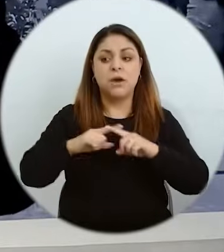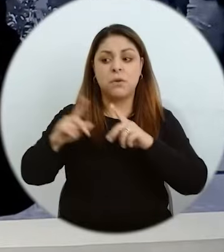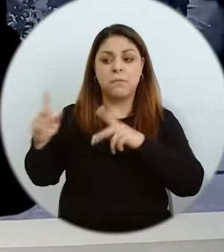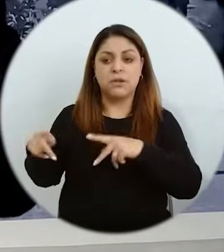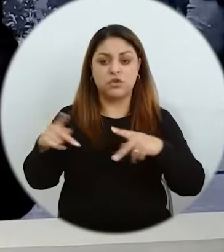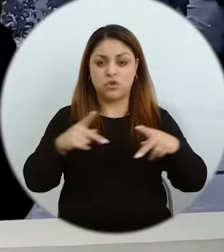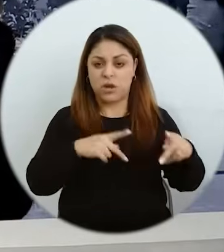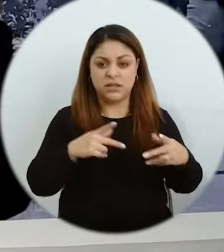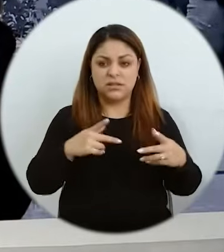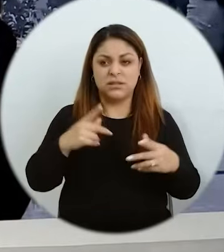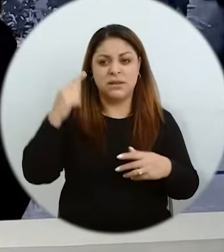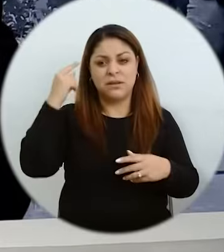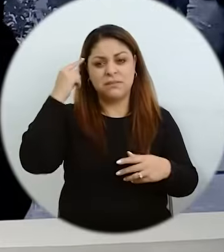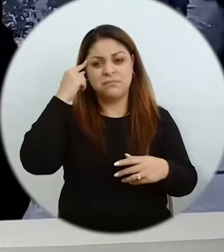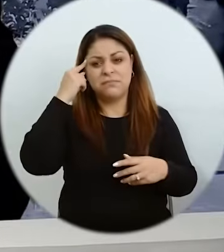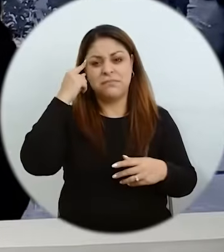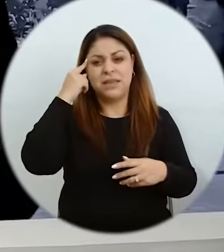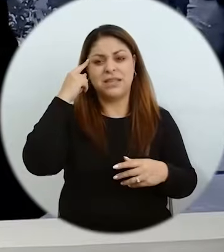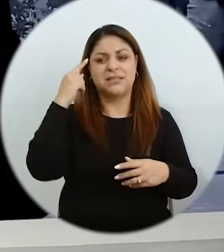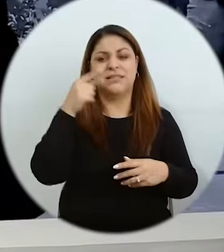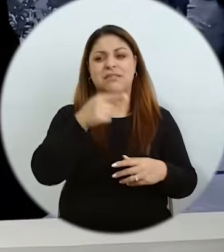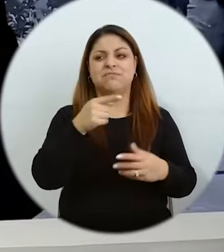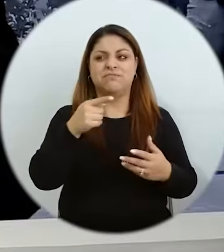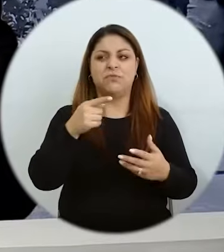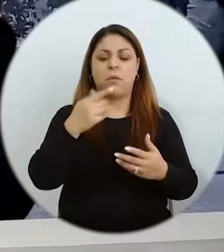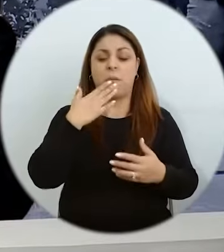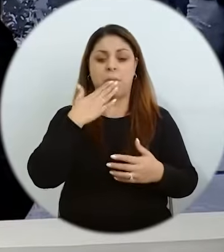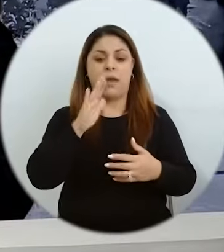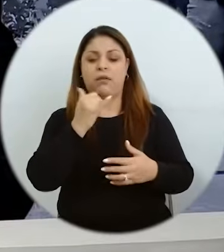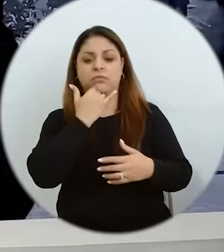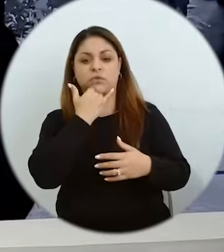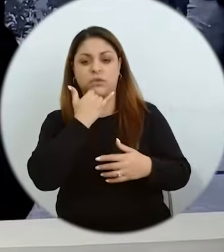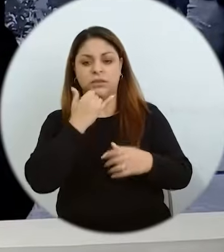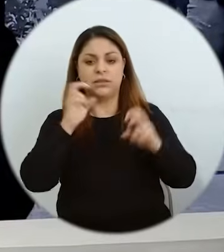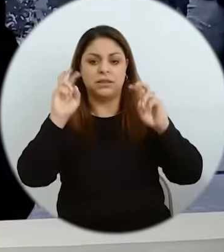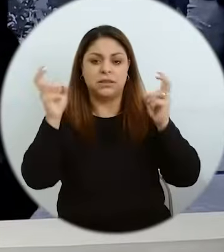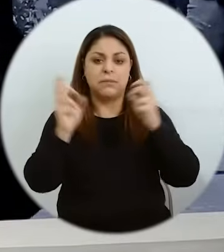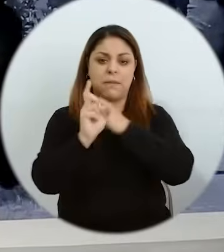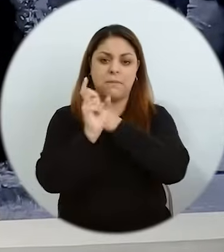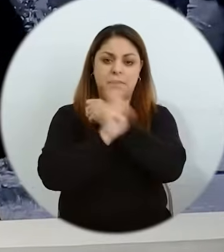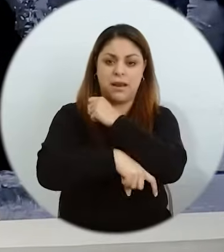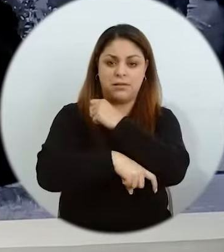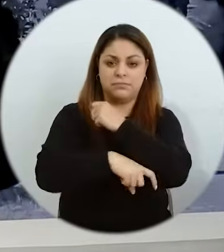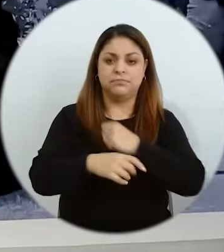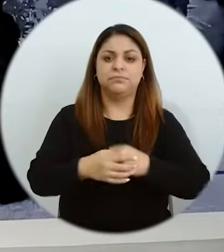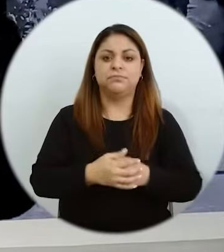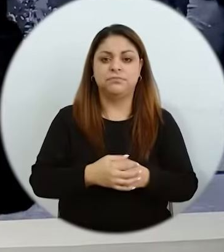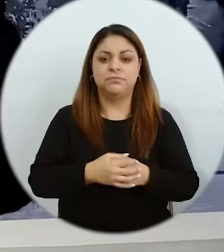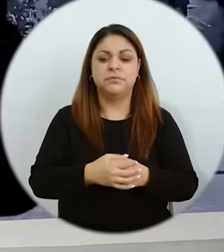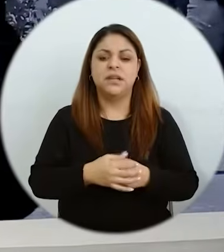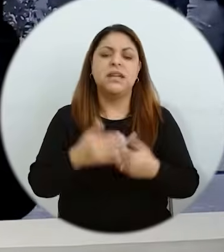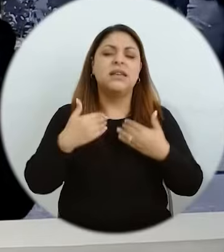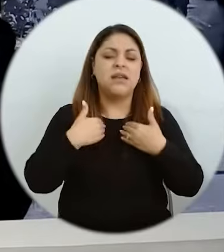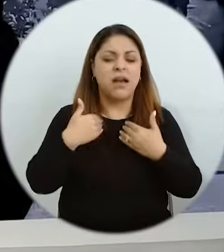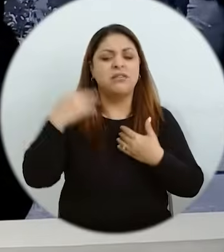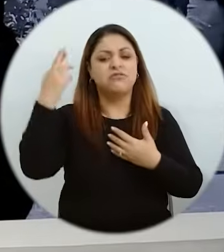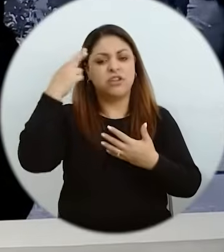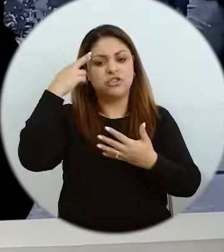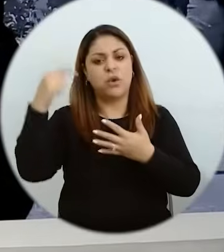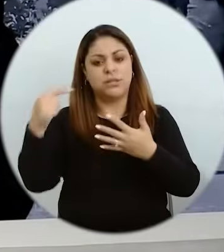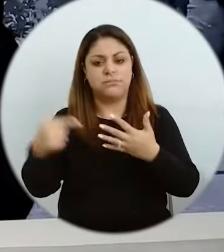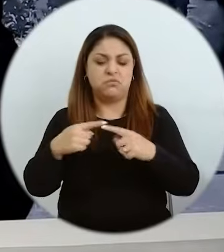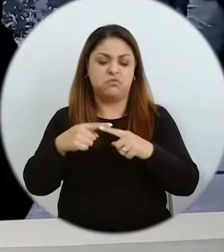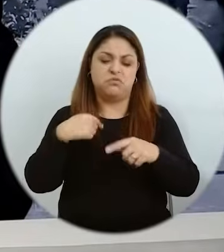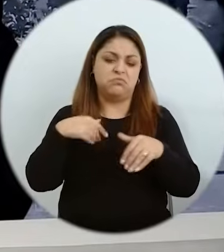ciudadano común tiene una idea draconiana del tema penal. Y hay una serie de razones para eso, que no voy a entrar en